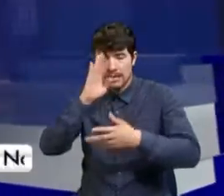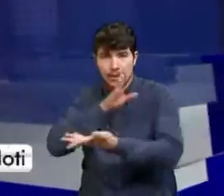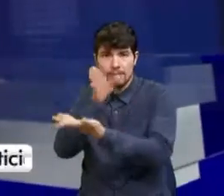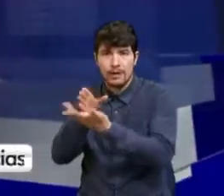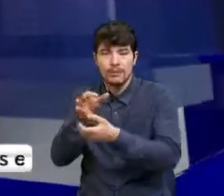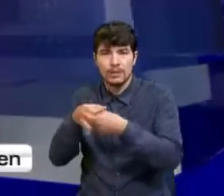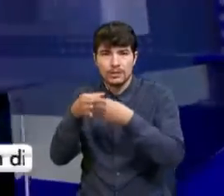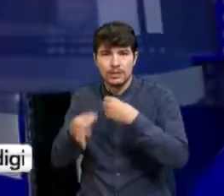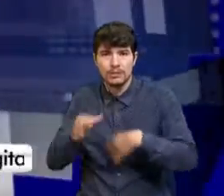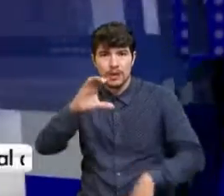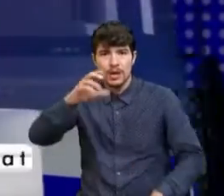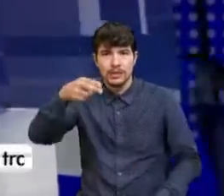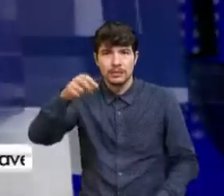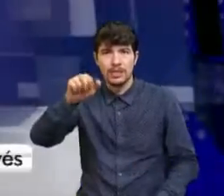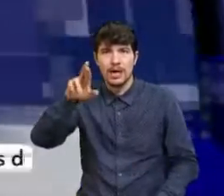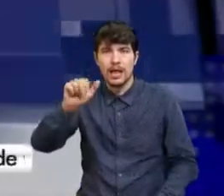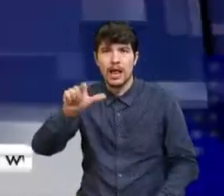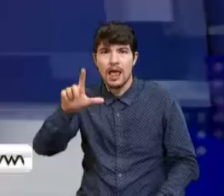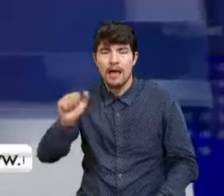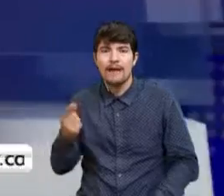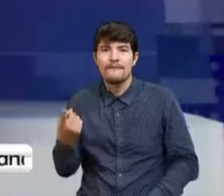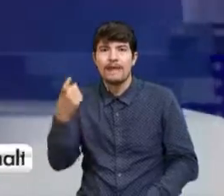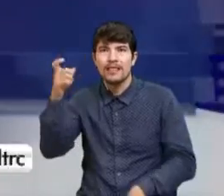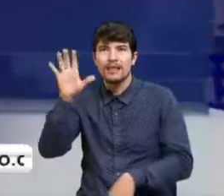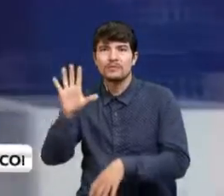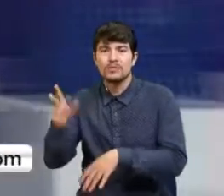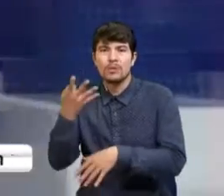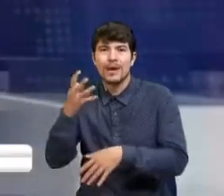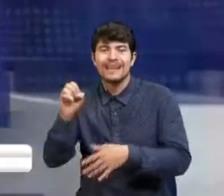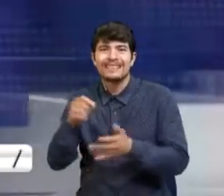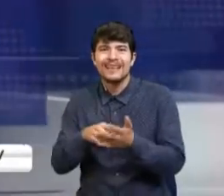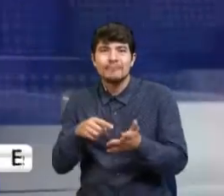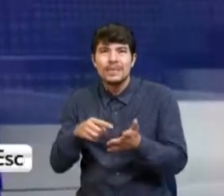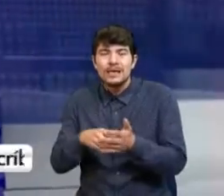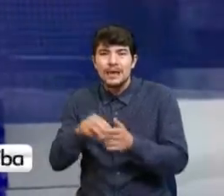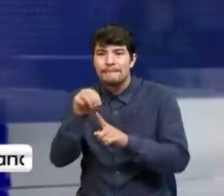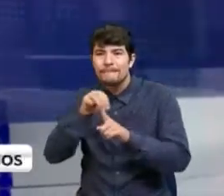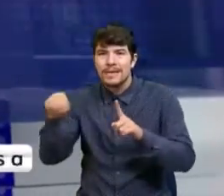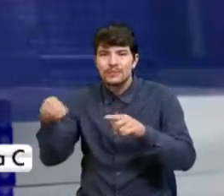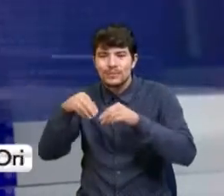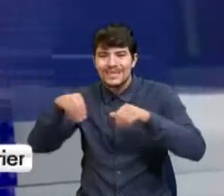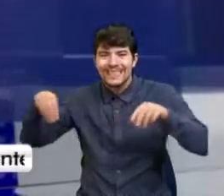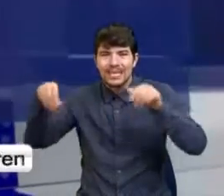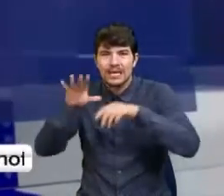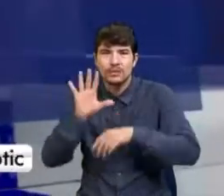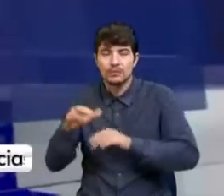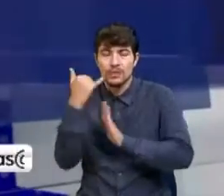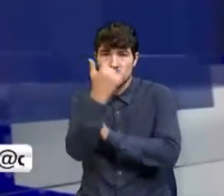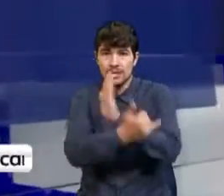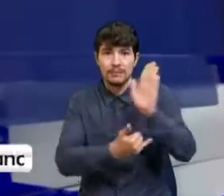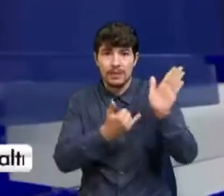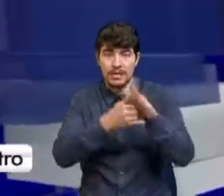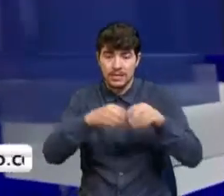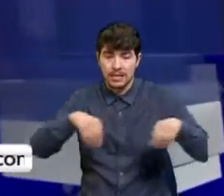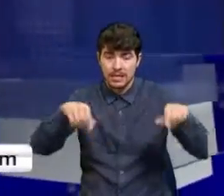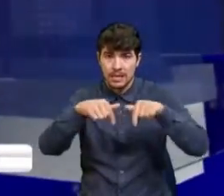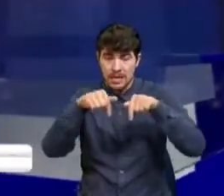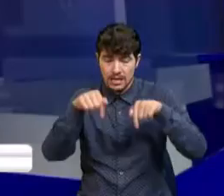Charalá, pero aún faltan por retirar más de 40.000 metros cúbicos de tierra. Esta es la imagen del día en Oriente Noticias.